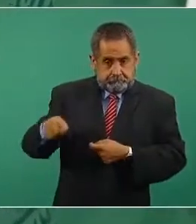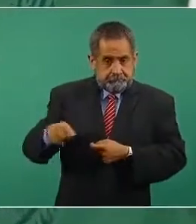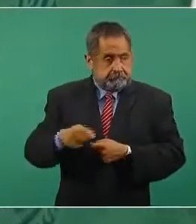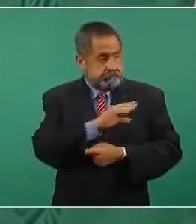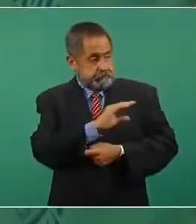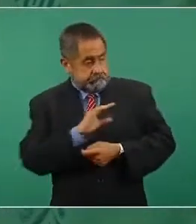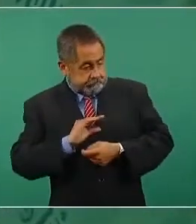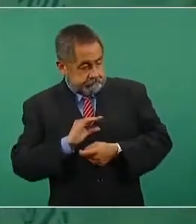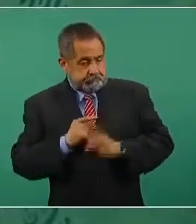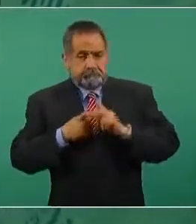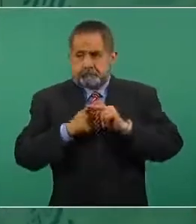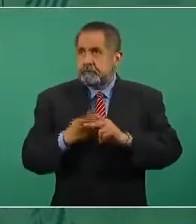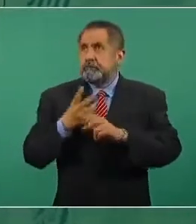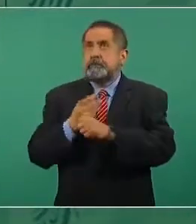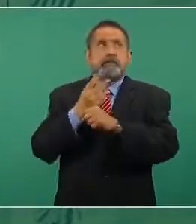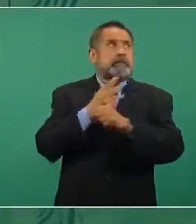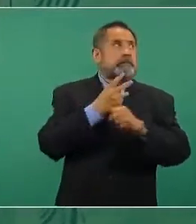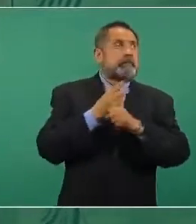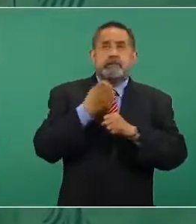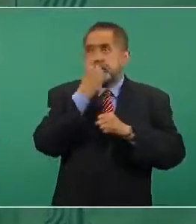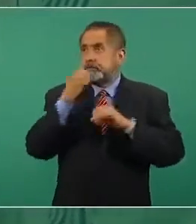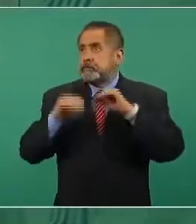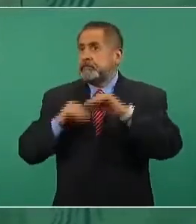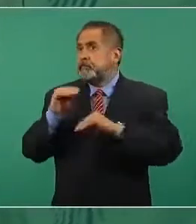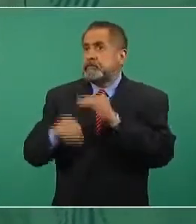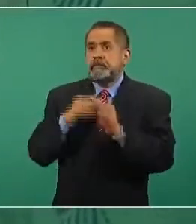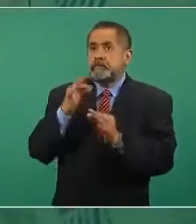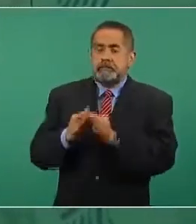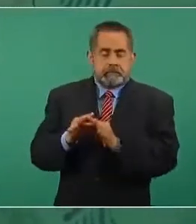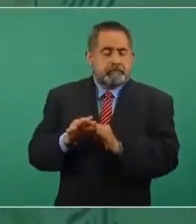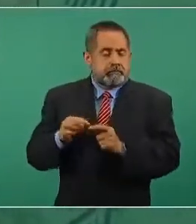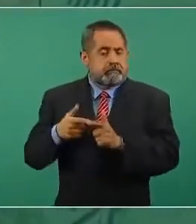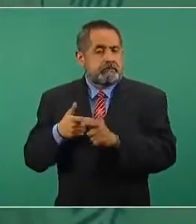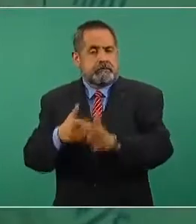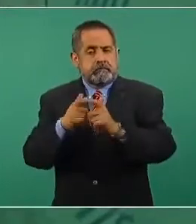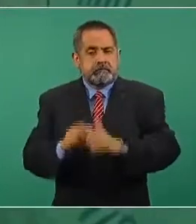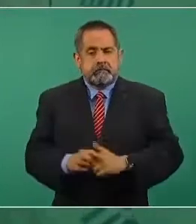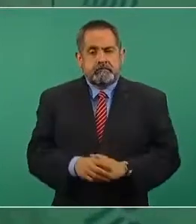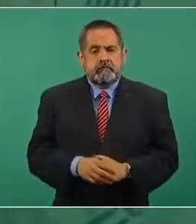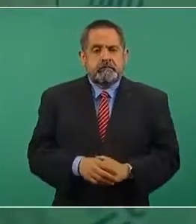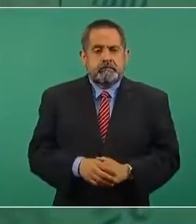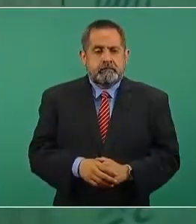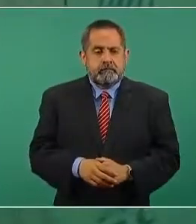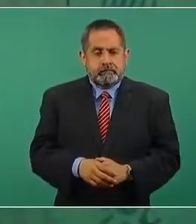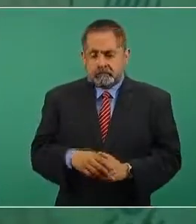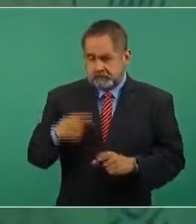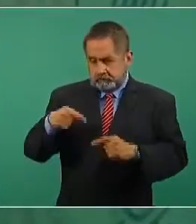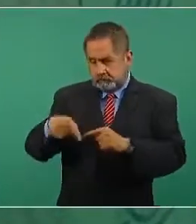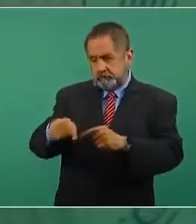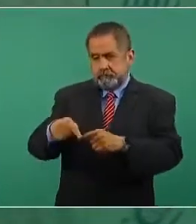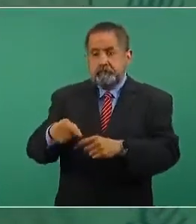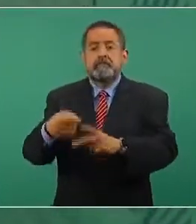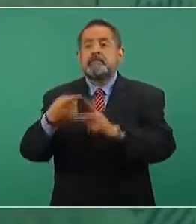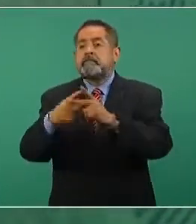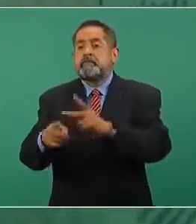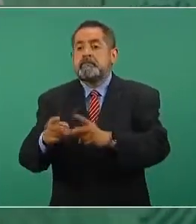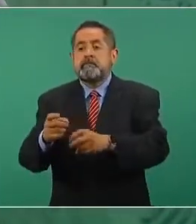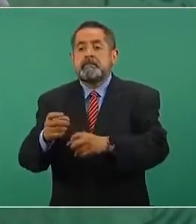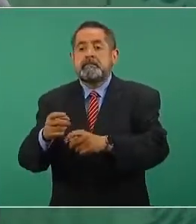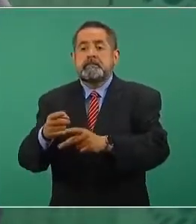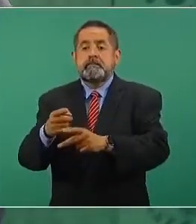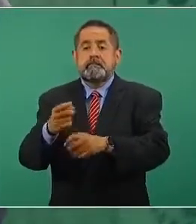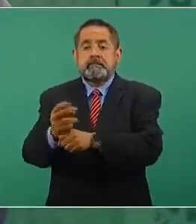se arreglen los planteles educativos. En estos días, antes del